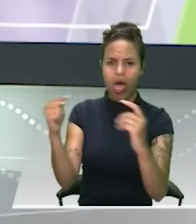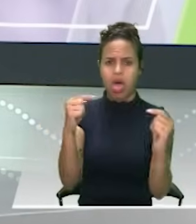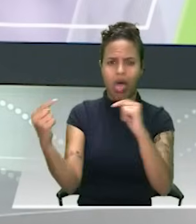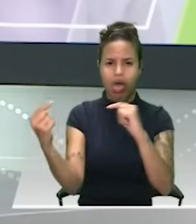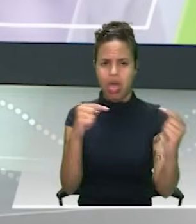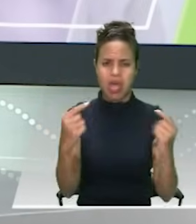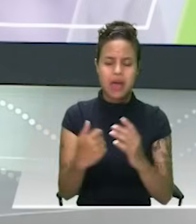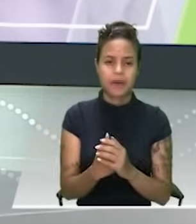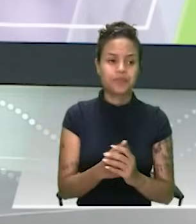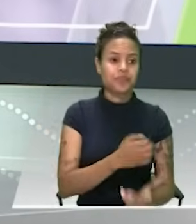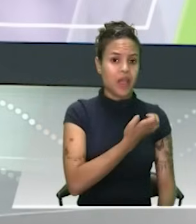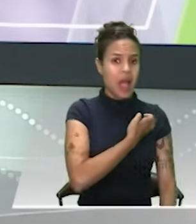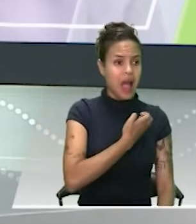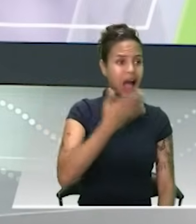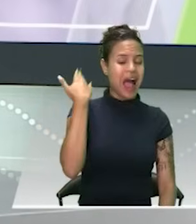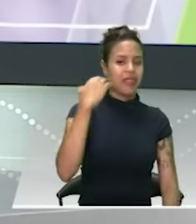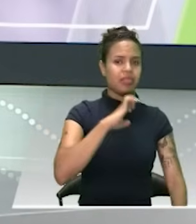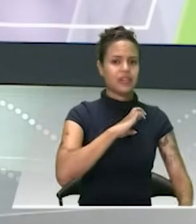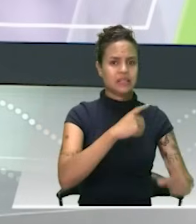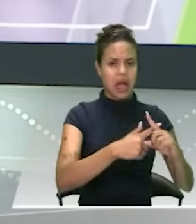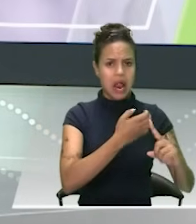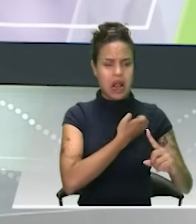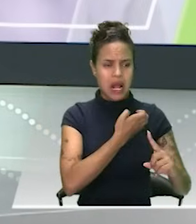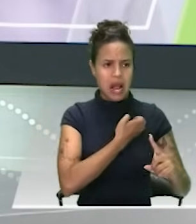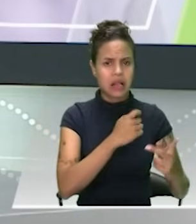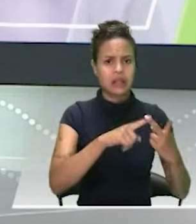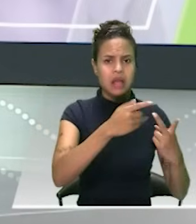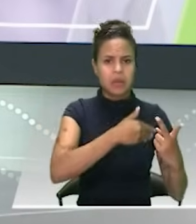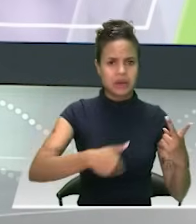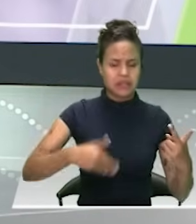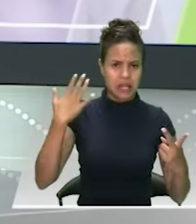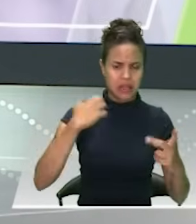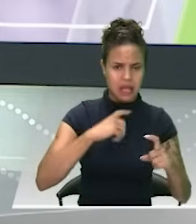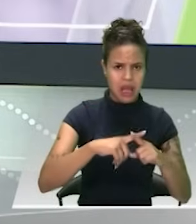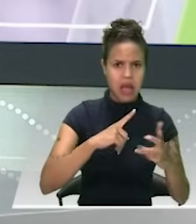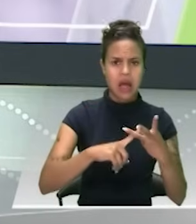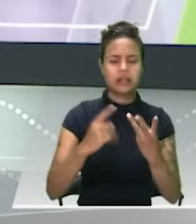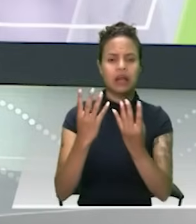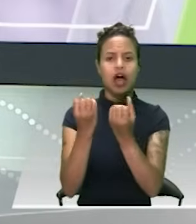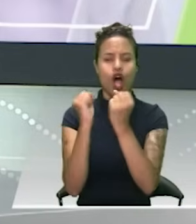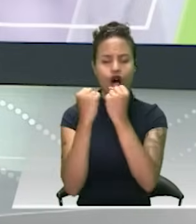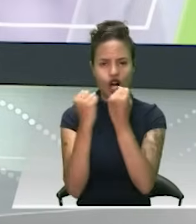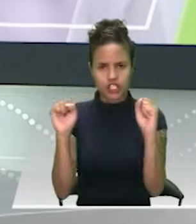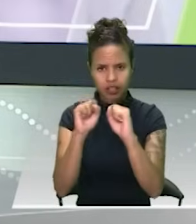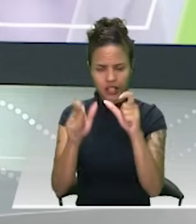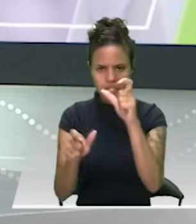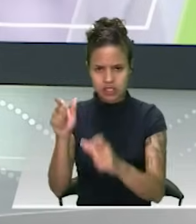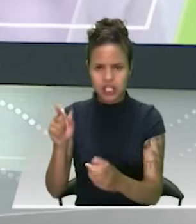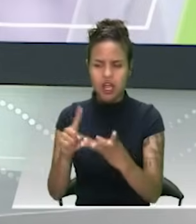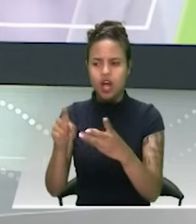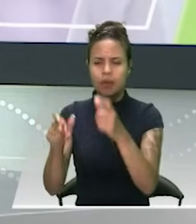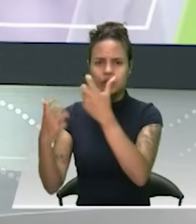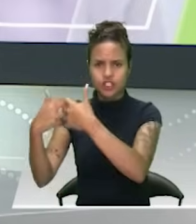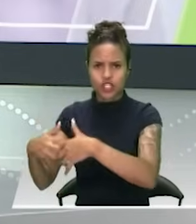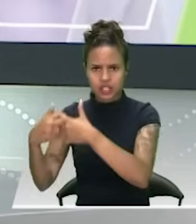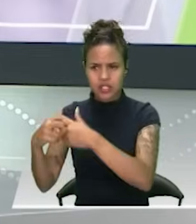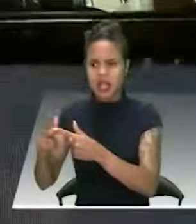otros exalcaldes, expresidentes de la República, concejales, empresarios y hasta con representantes de los